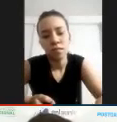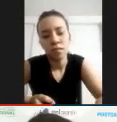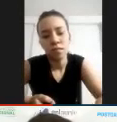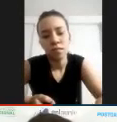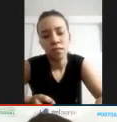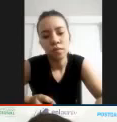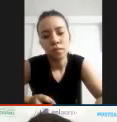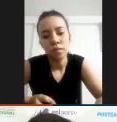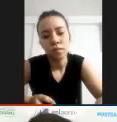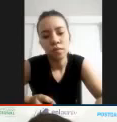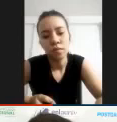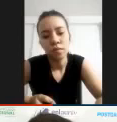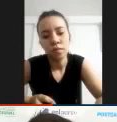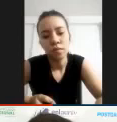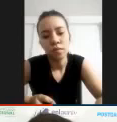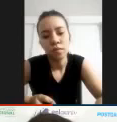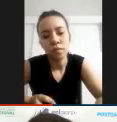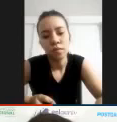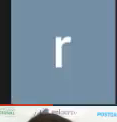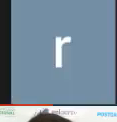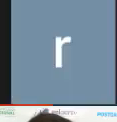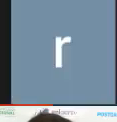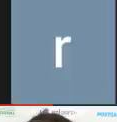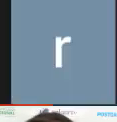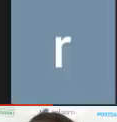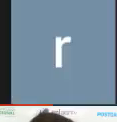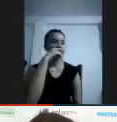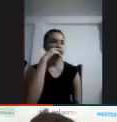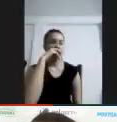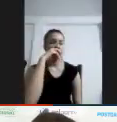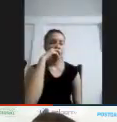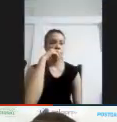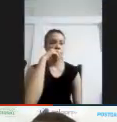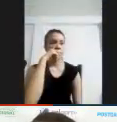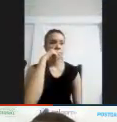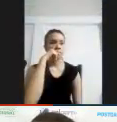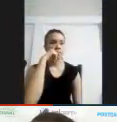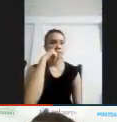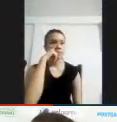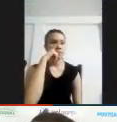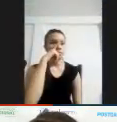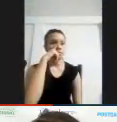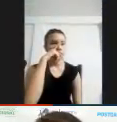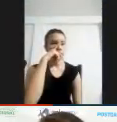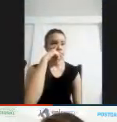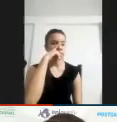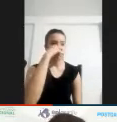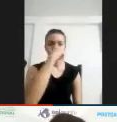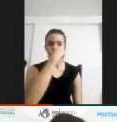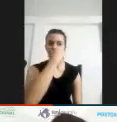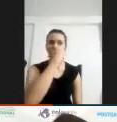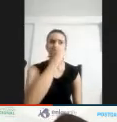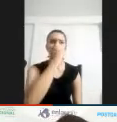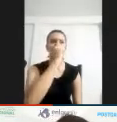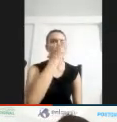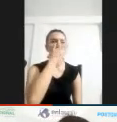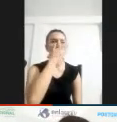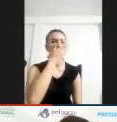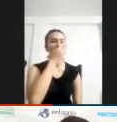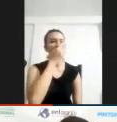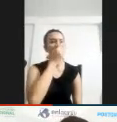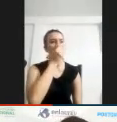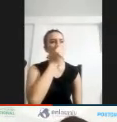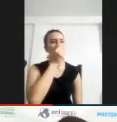tienen todos los registros y toda la notaría, es las copias certificadas. Bien. Cuando se hay un expediente del año